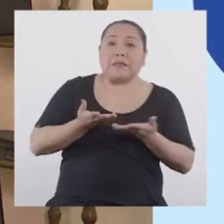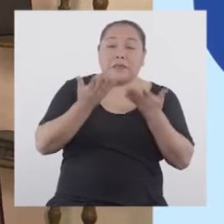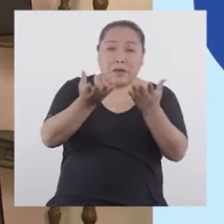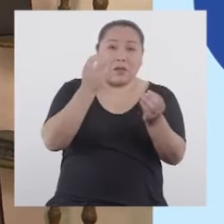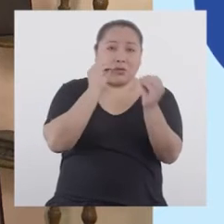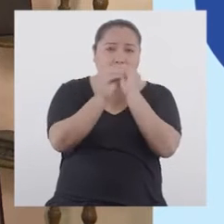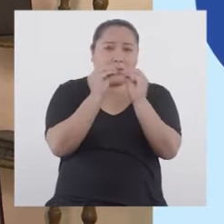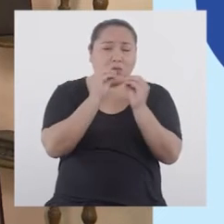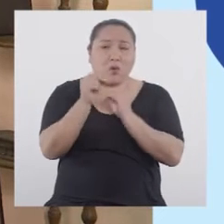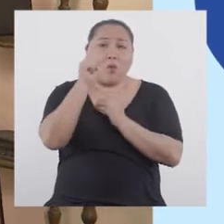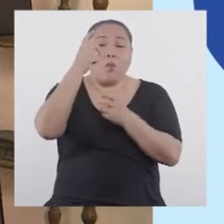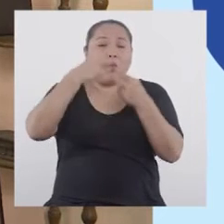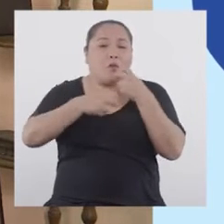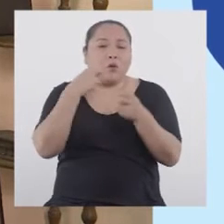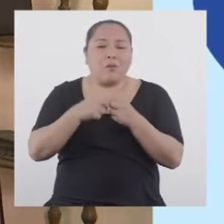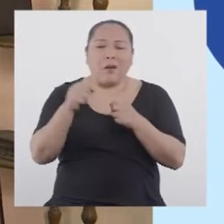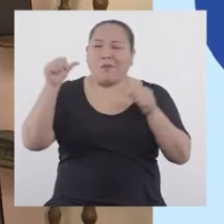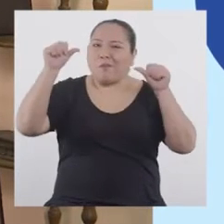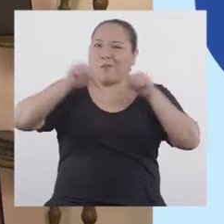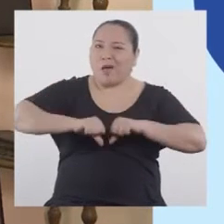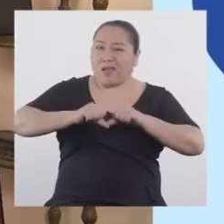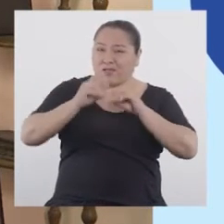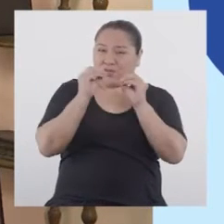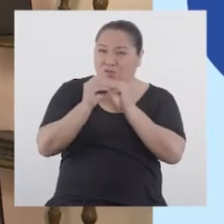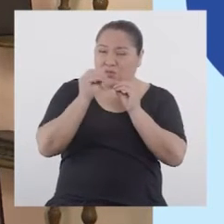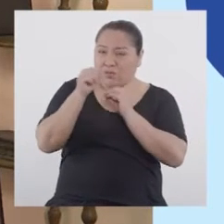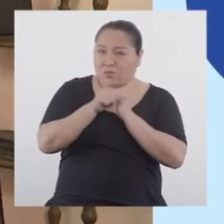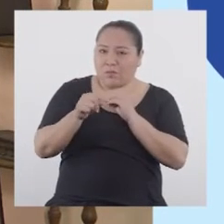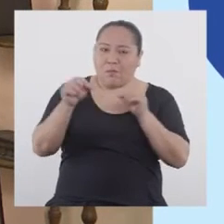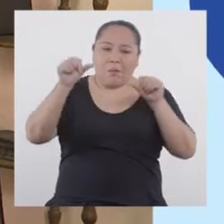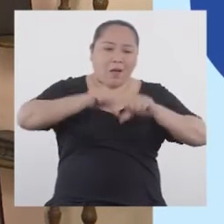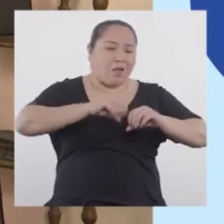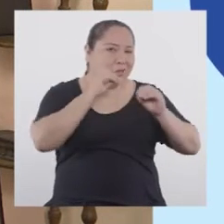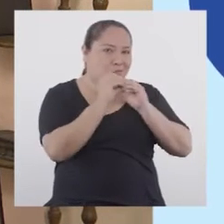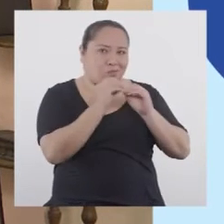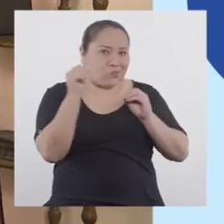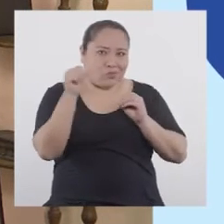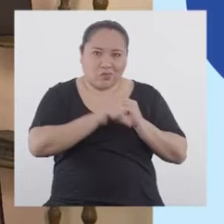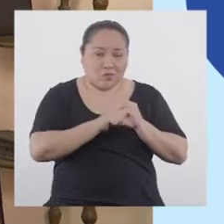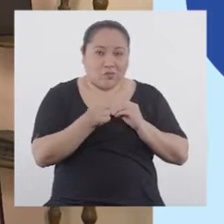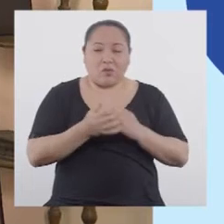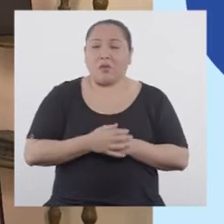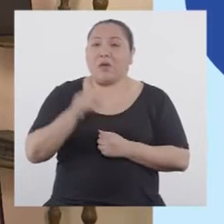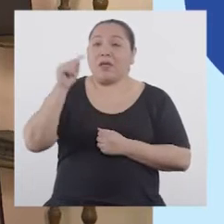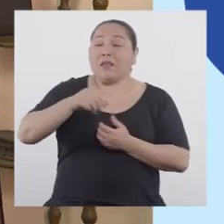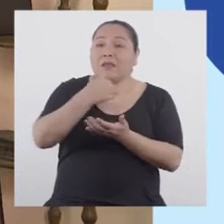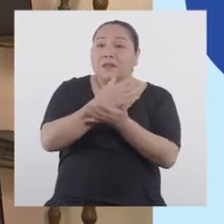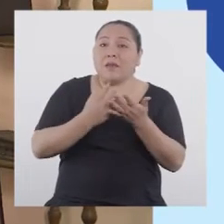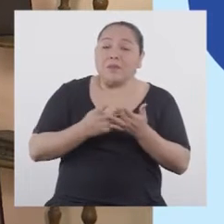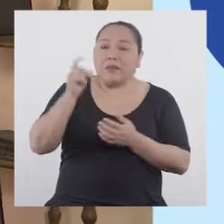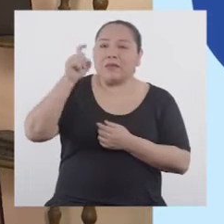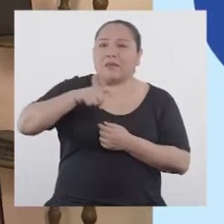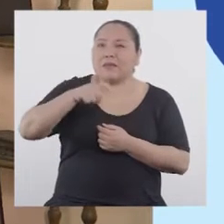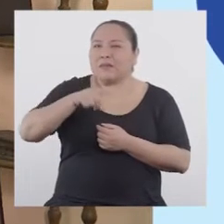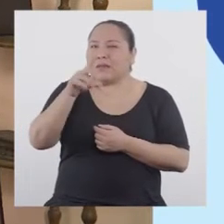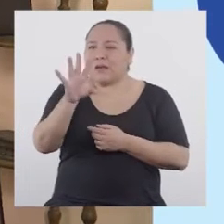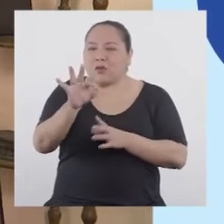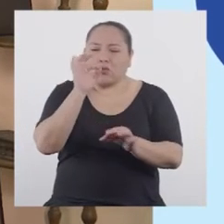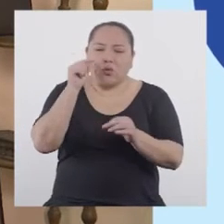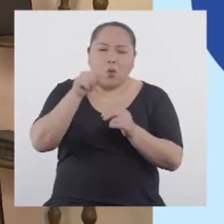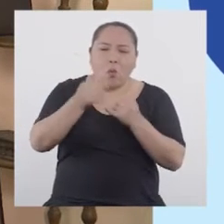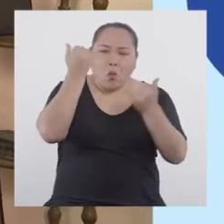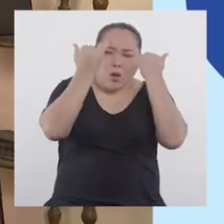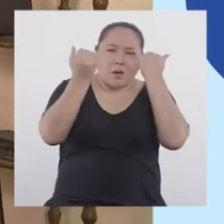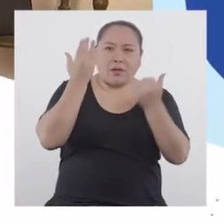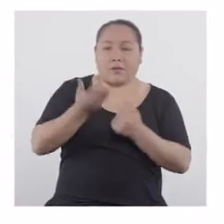dar soluciones, un problema mal definido dará lugar a una mala solución. En esta fase se define el